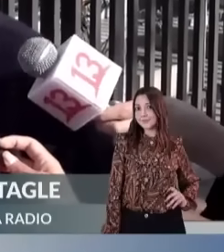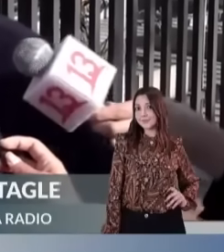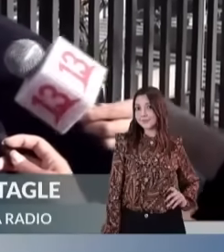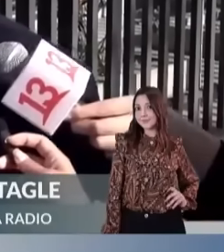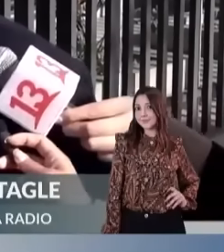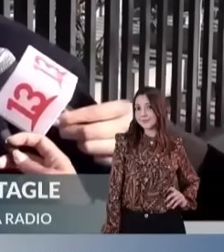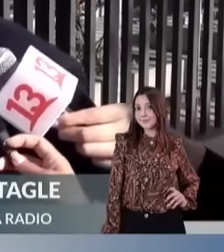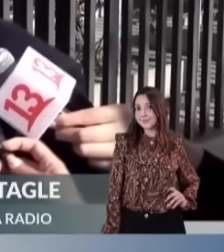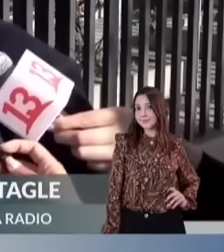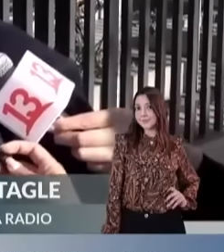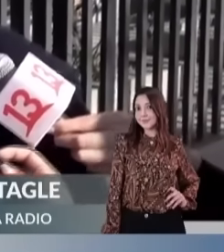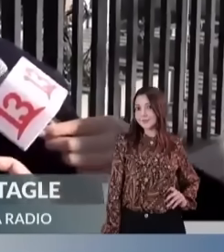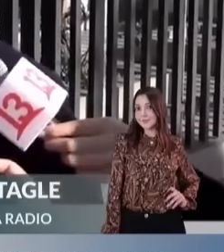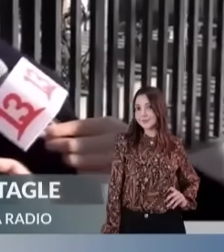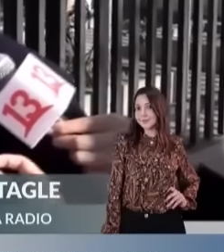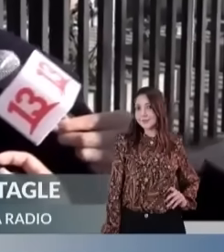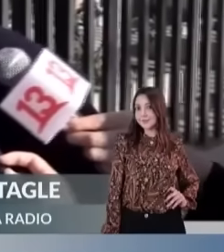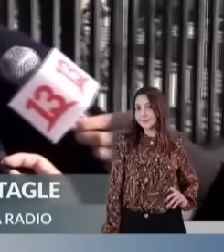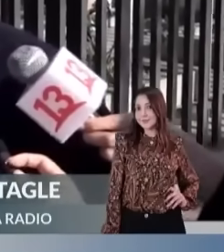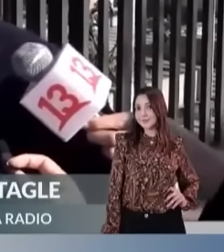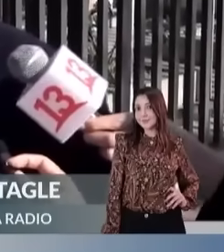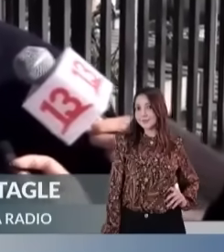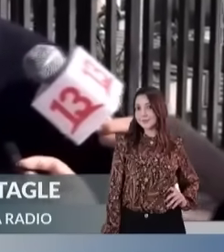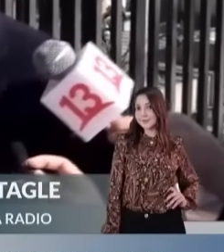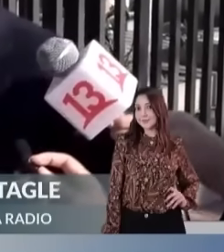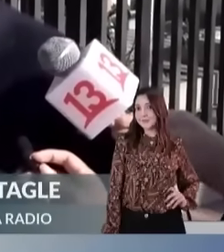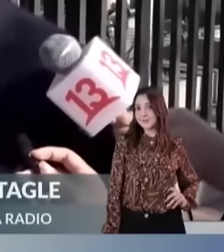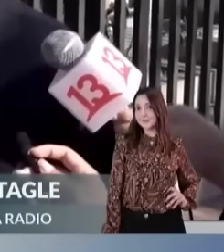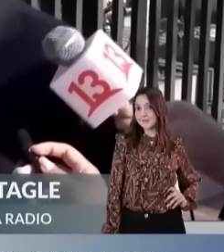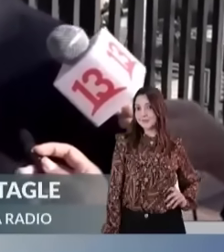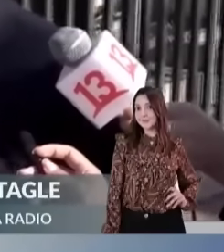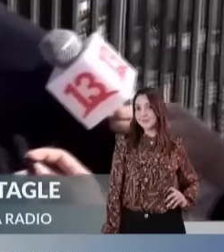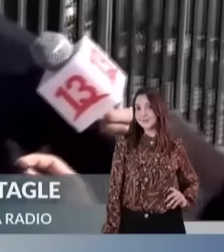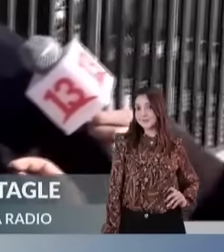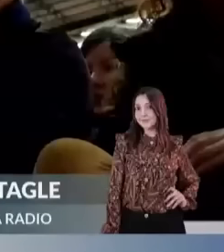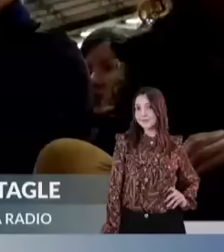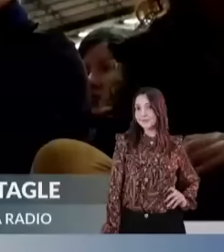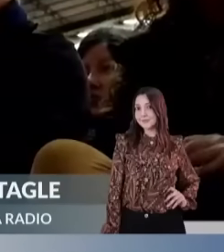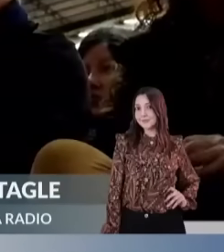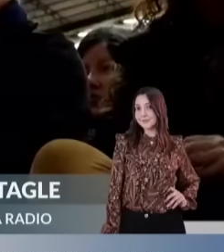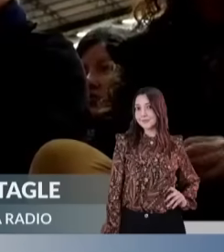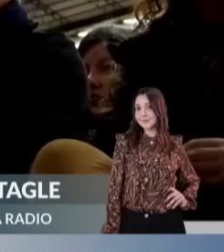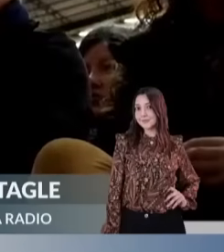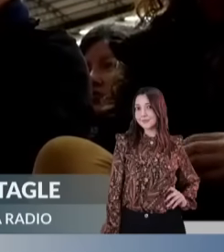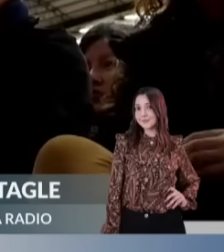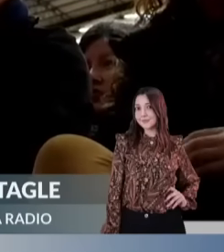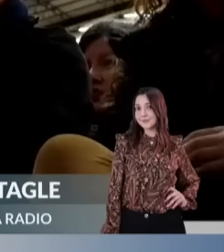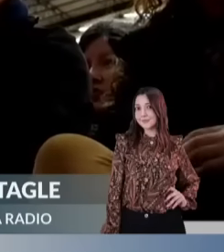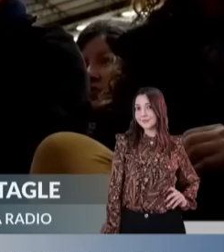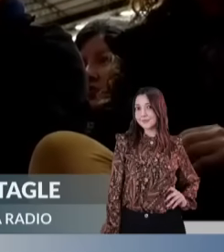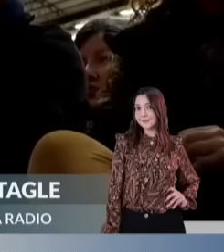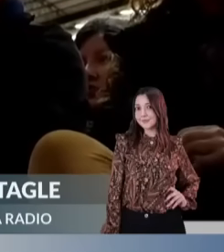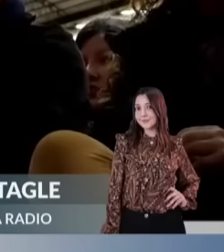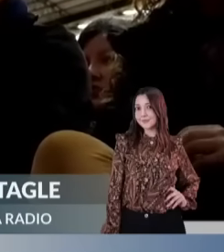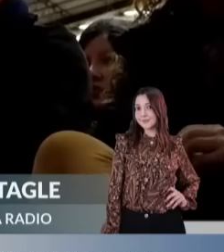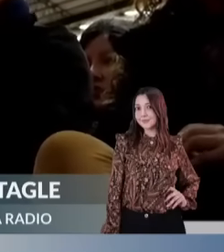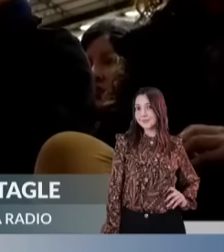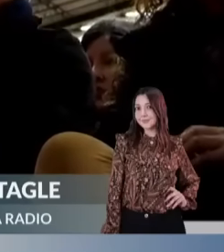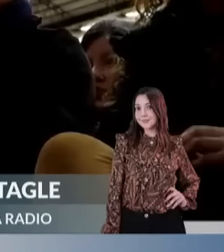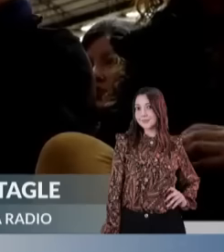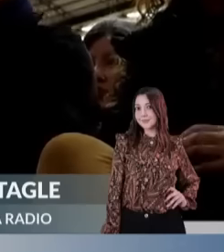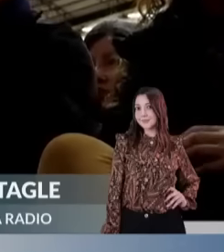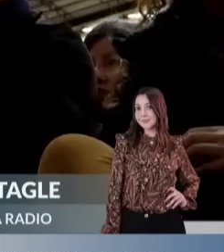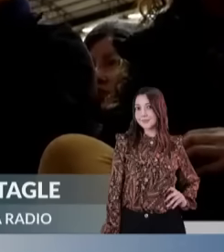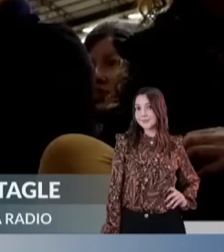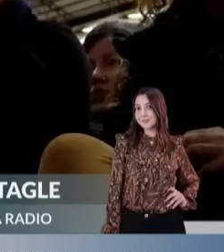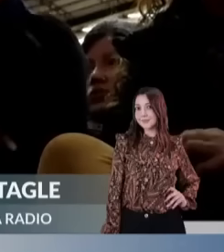Contraloría. Es el Contralor que tiene todo el poder. No hay otra institución del Estado en que la cabeza máxima tenga tanto poder